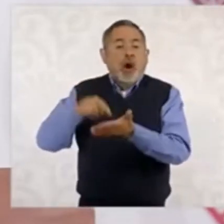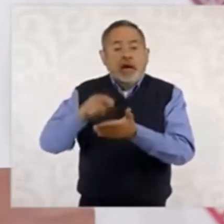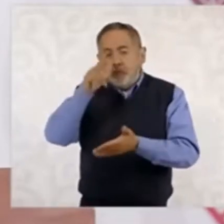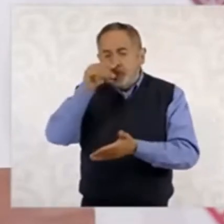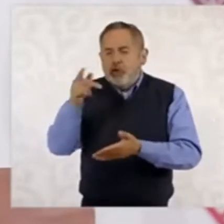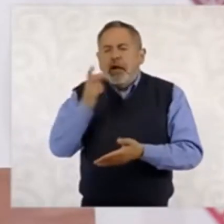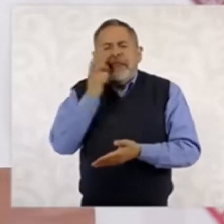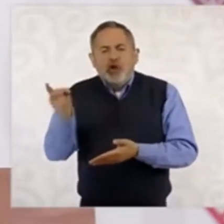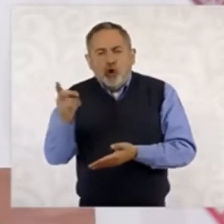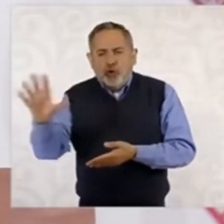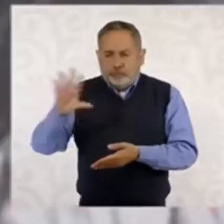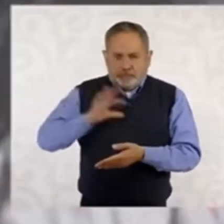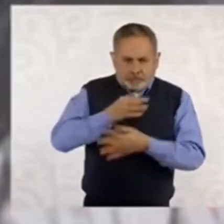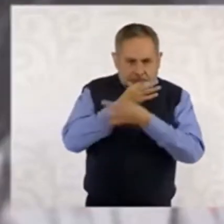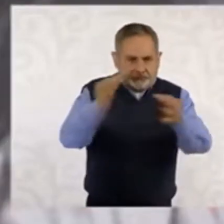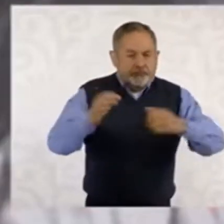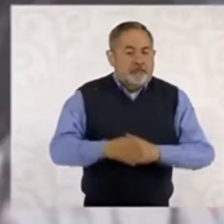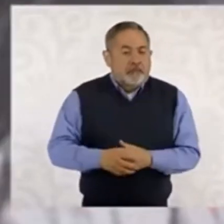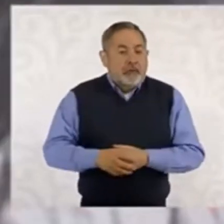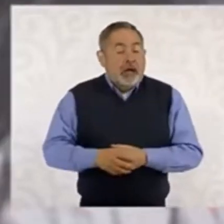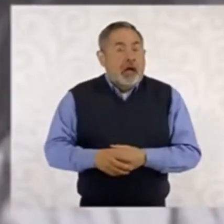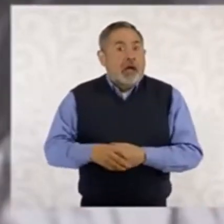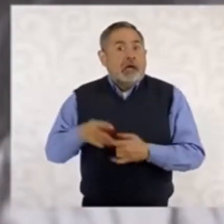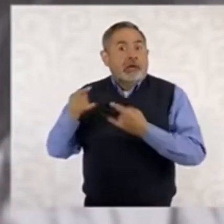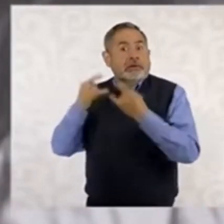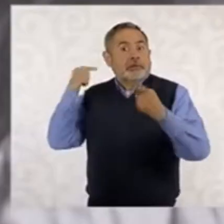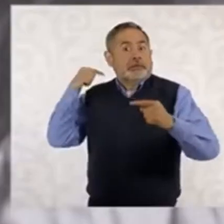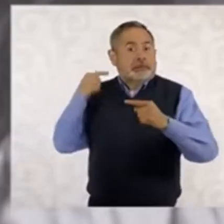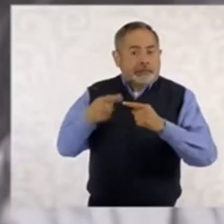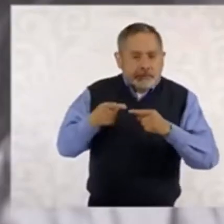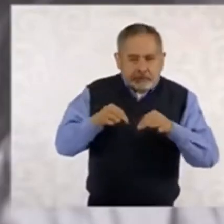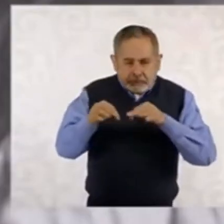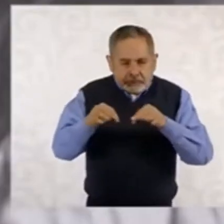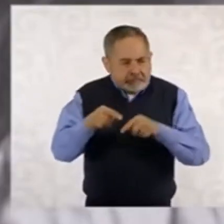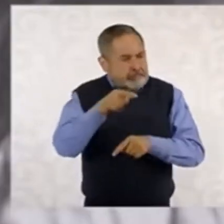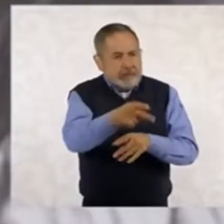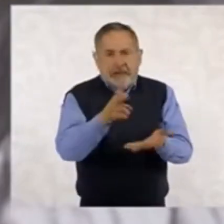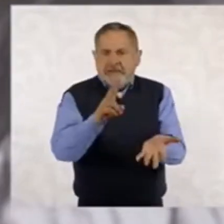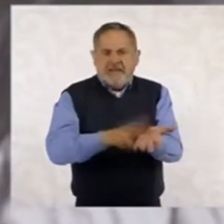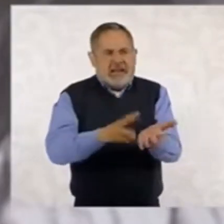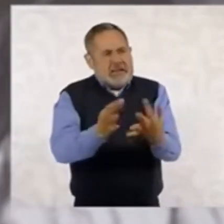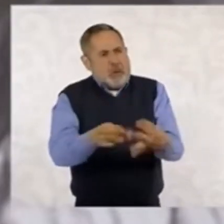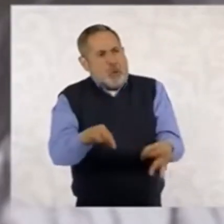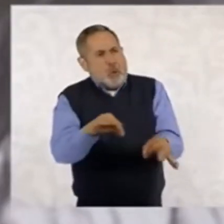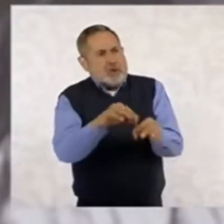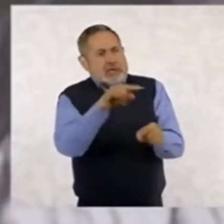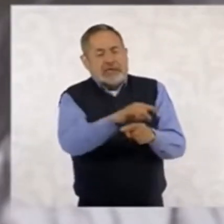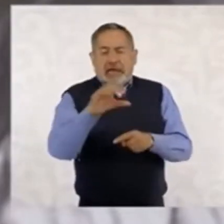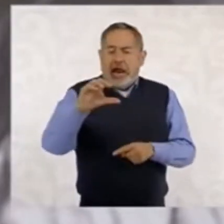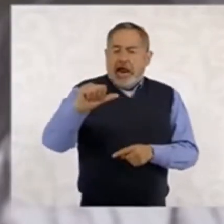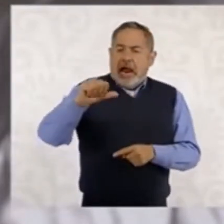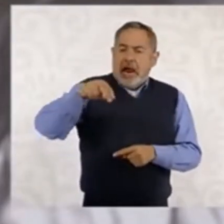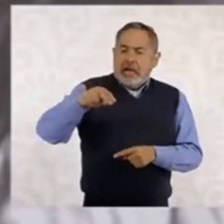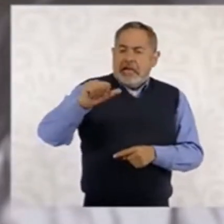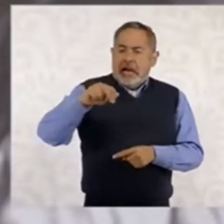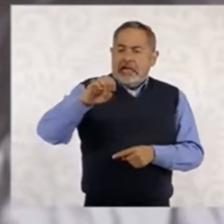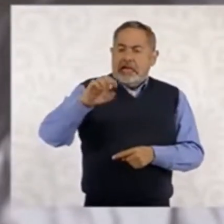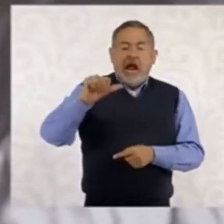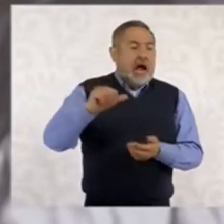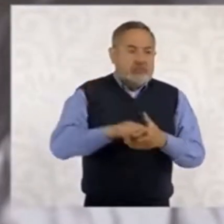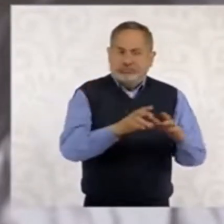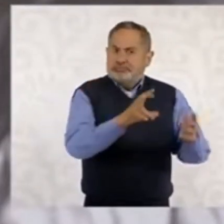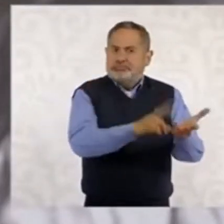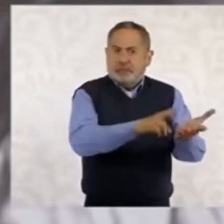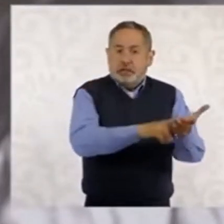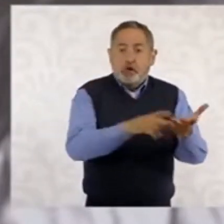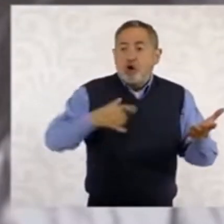comparto. La historia laboral de México es incomprensible sin Cananea. La Cuarta Transformación no podría dar la espalda al pueblo